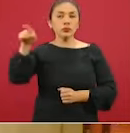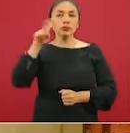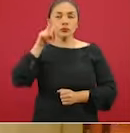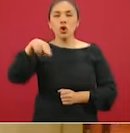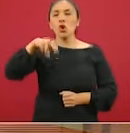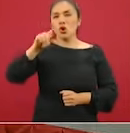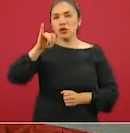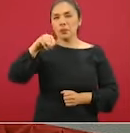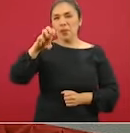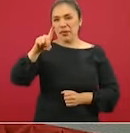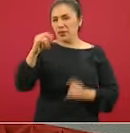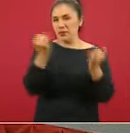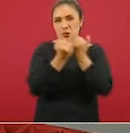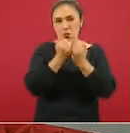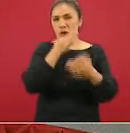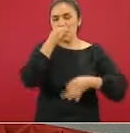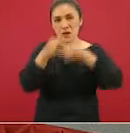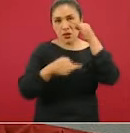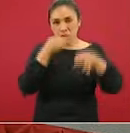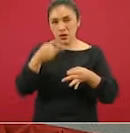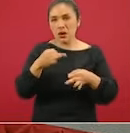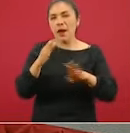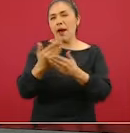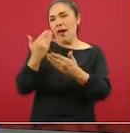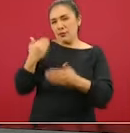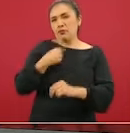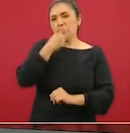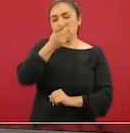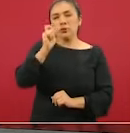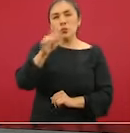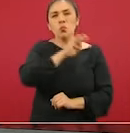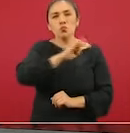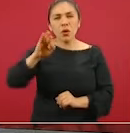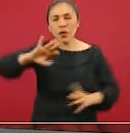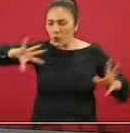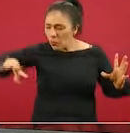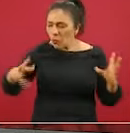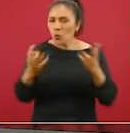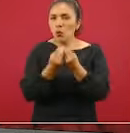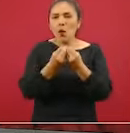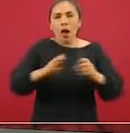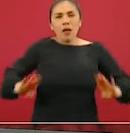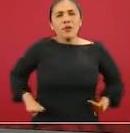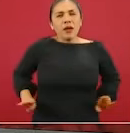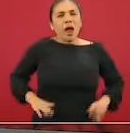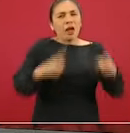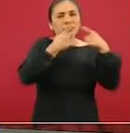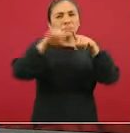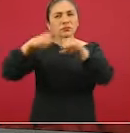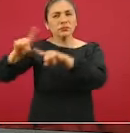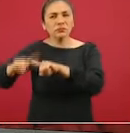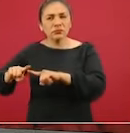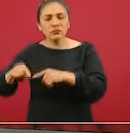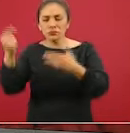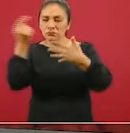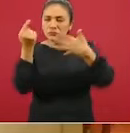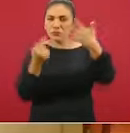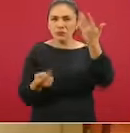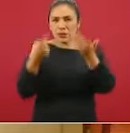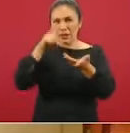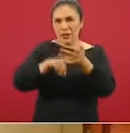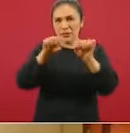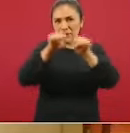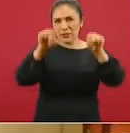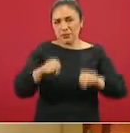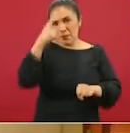Notimed, y como les comentaba al principio, podemos recolectar toda una serie de características que vienen en el sistema de